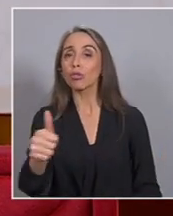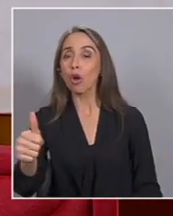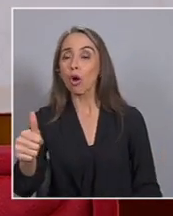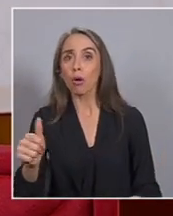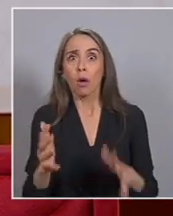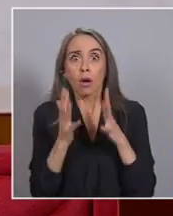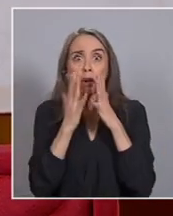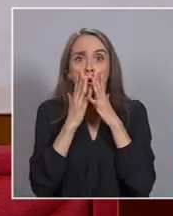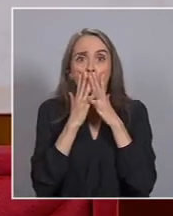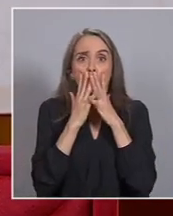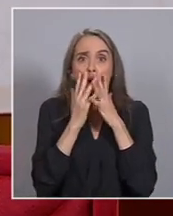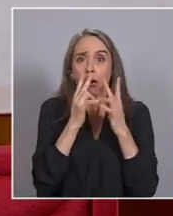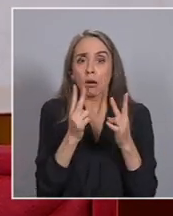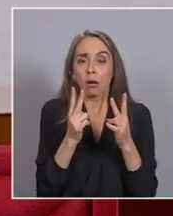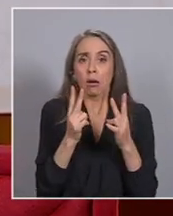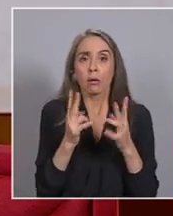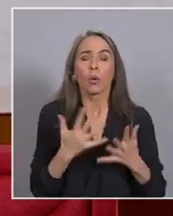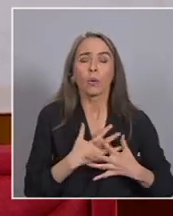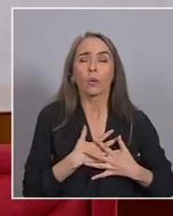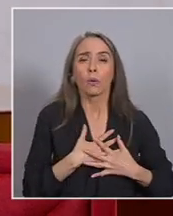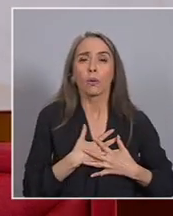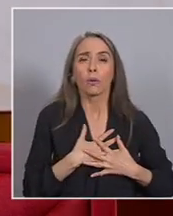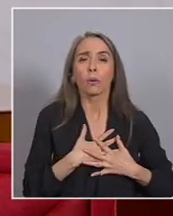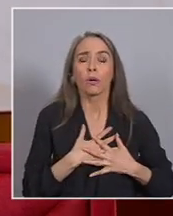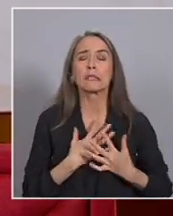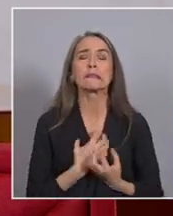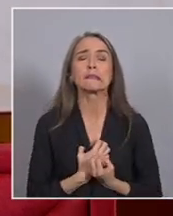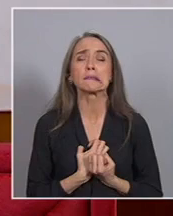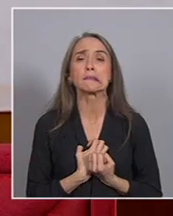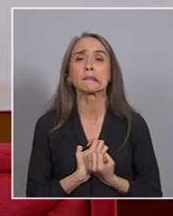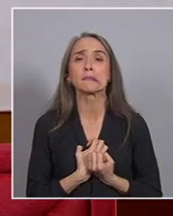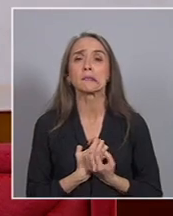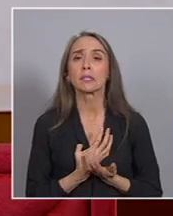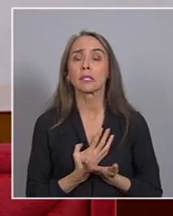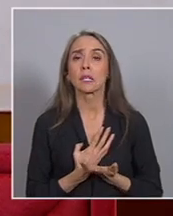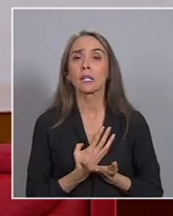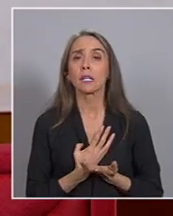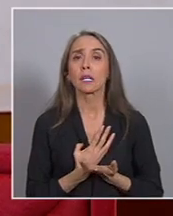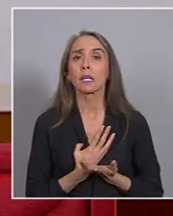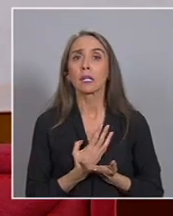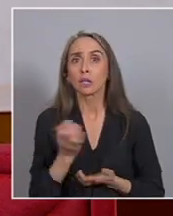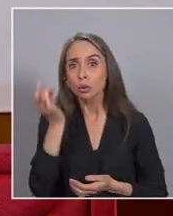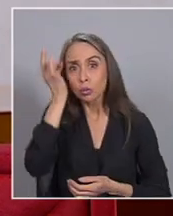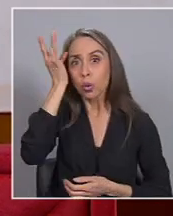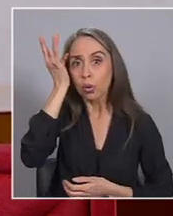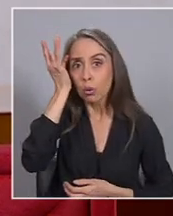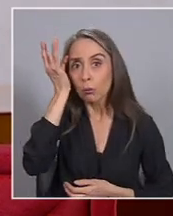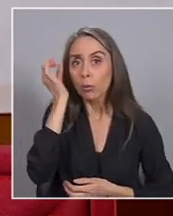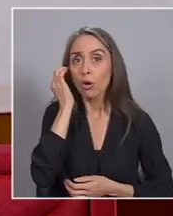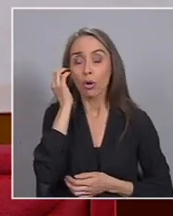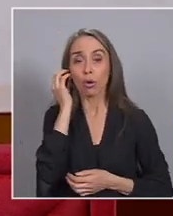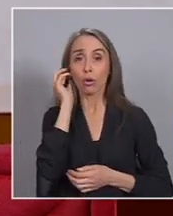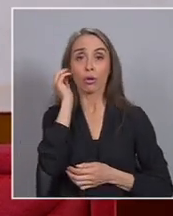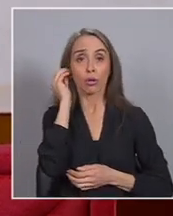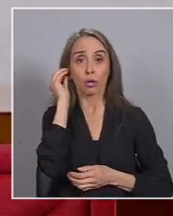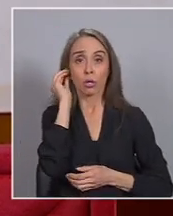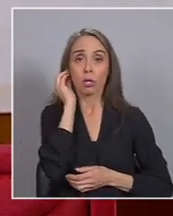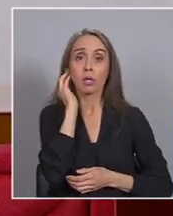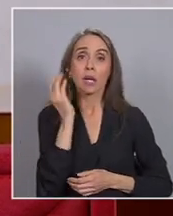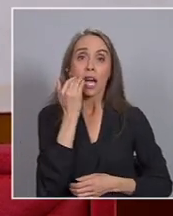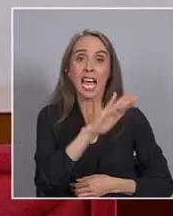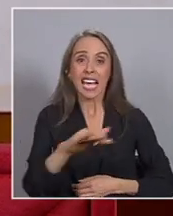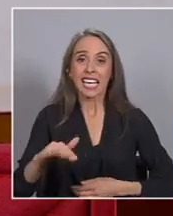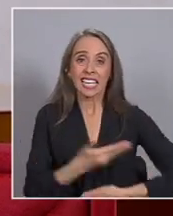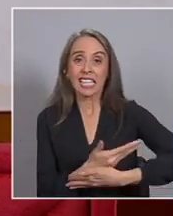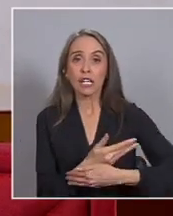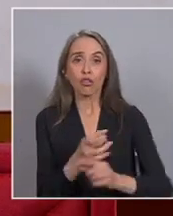hemos escandalizado, nos hemos conmovido, nos hemos desgarrado cuando hemos sabido de las vulneraciones que sufren estos niños, pero no